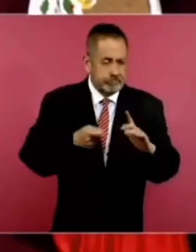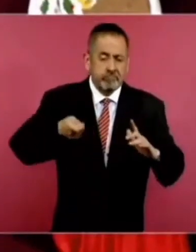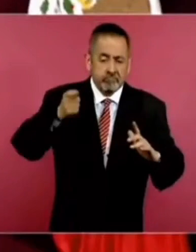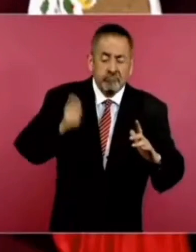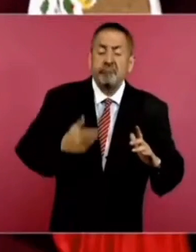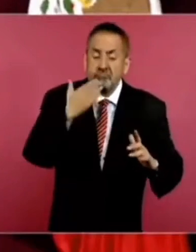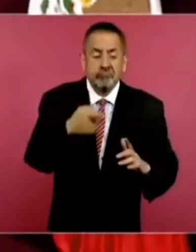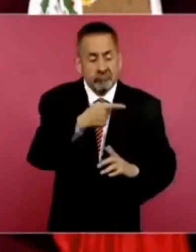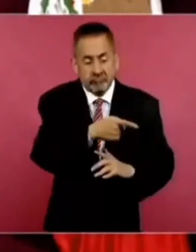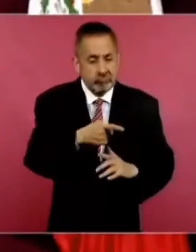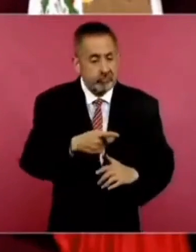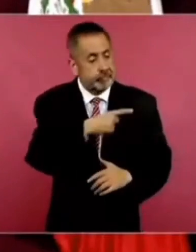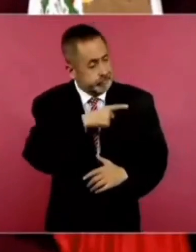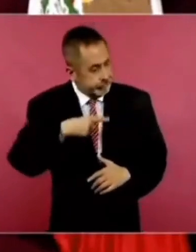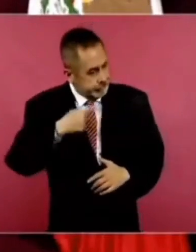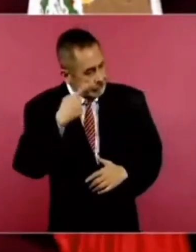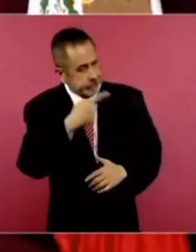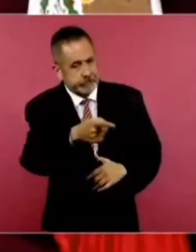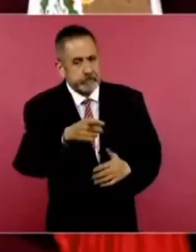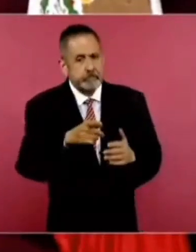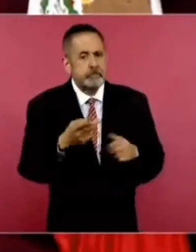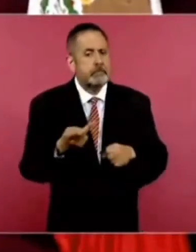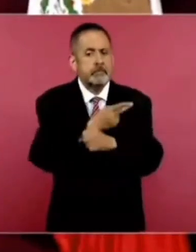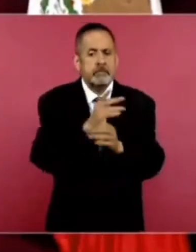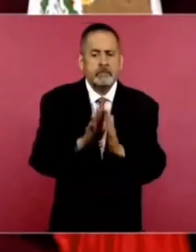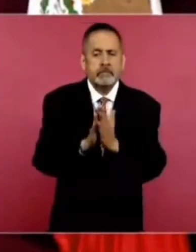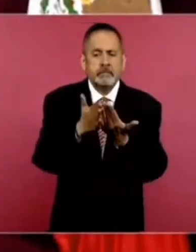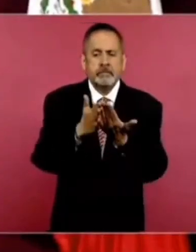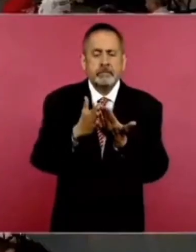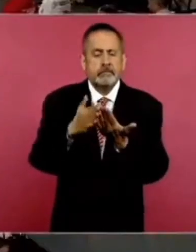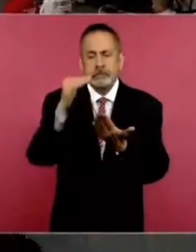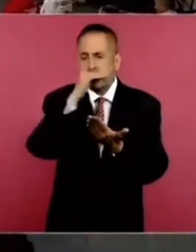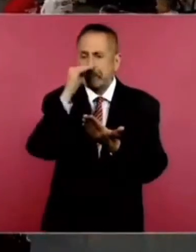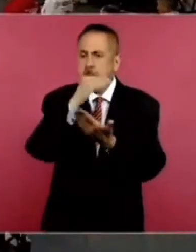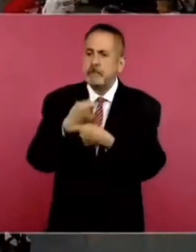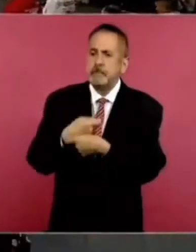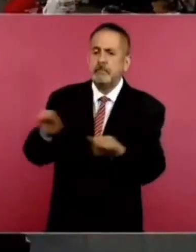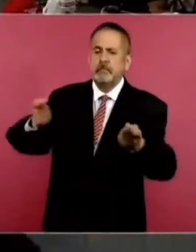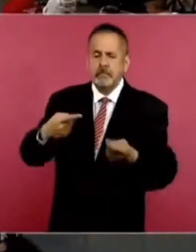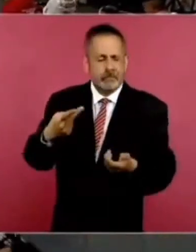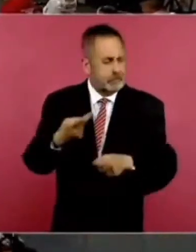asunto, resuelva lo de los libros de texto